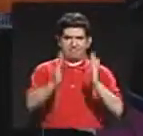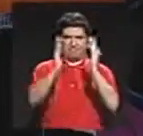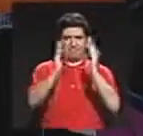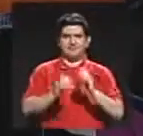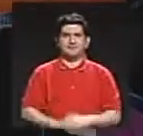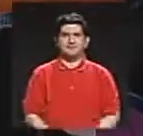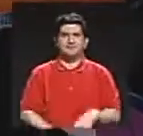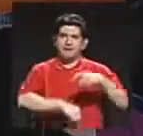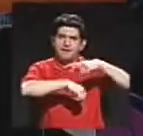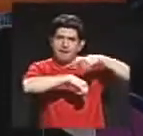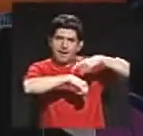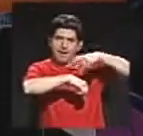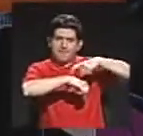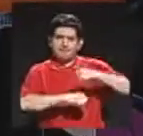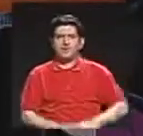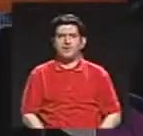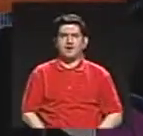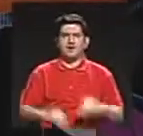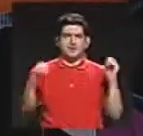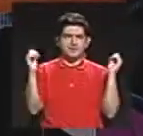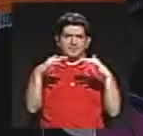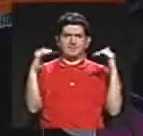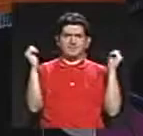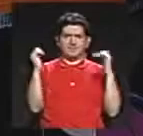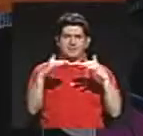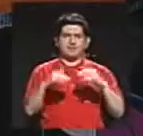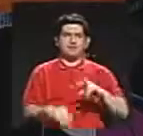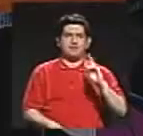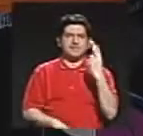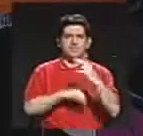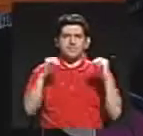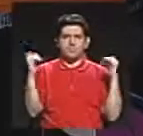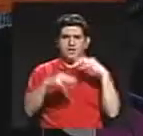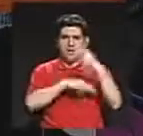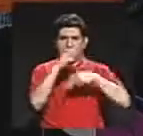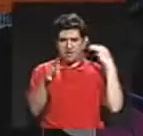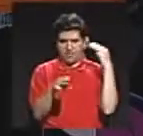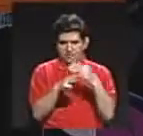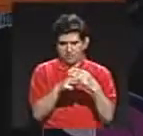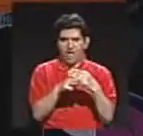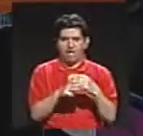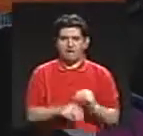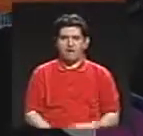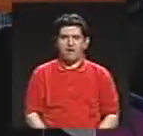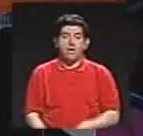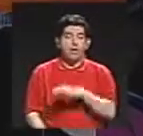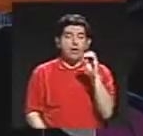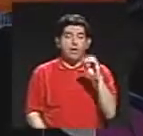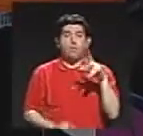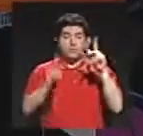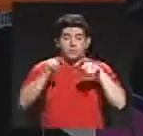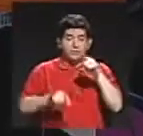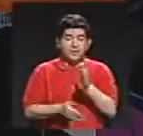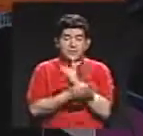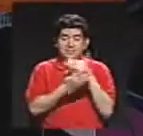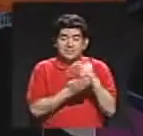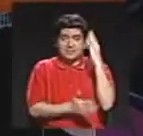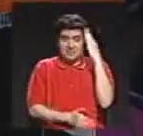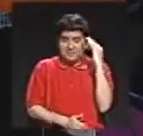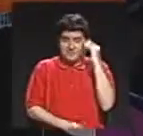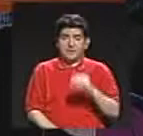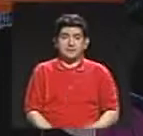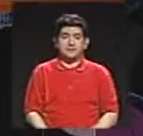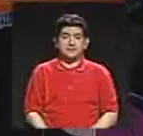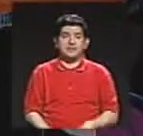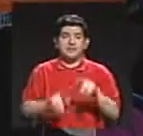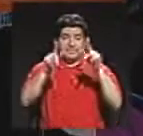en la en la época de las guerras eh de la Segunda Guerra Mundial y etcétera verdad o que vivieron esa parte somos los que